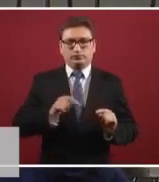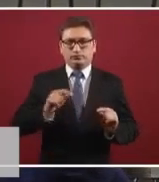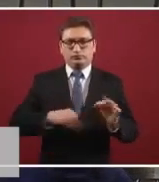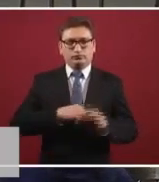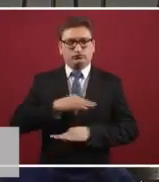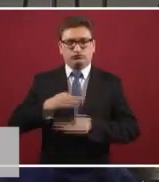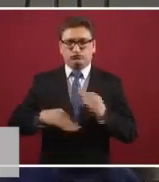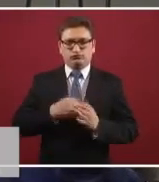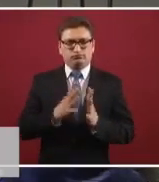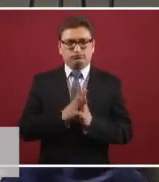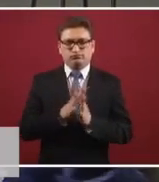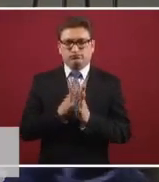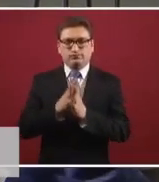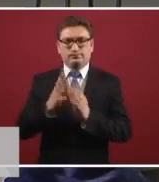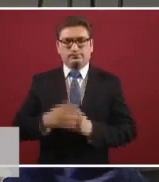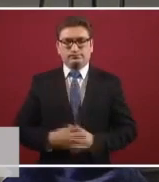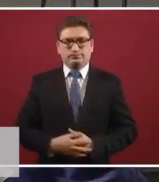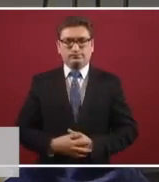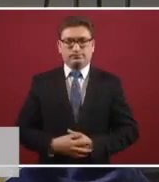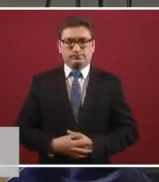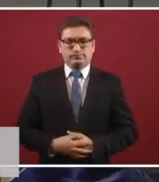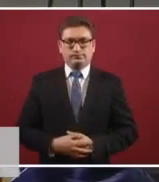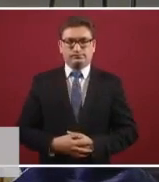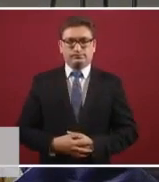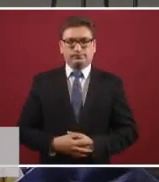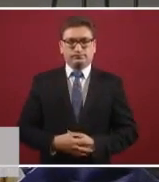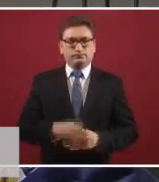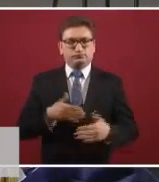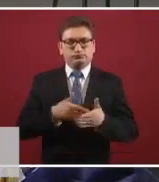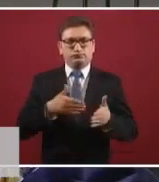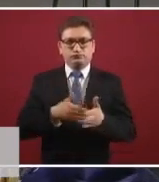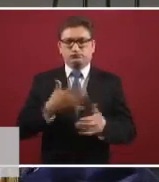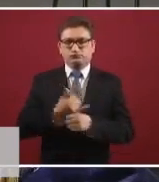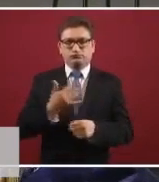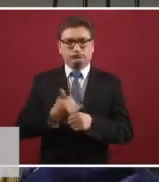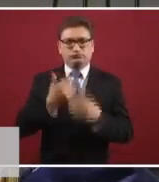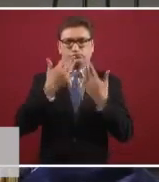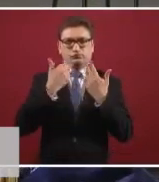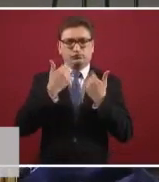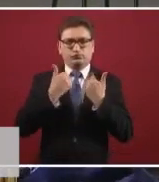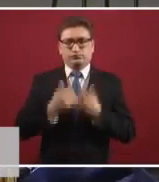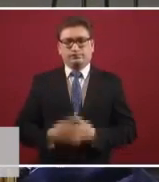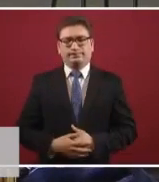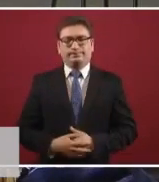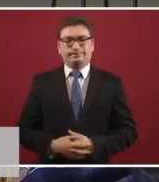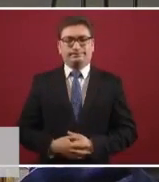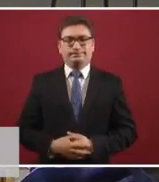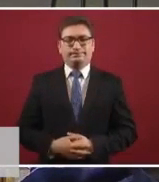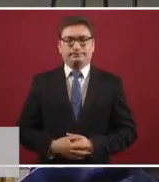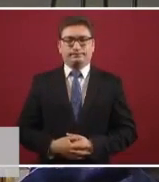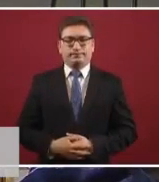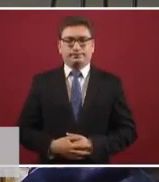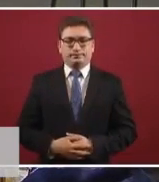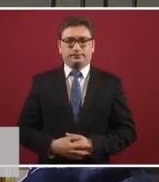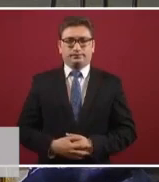en servicios eléctricos. Y además no se acepta ya la imposición de la agenda nacional impuesta desde el extranjero.